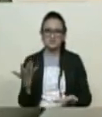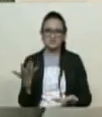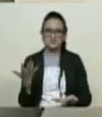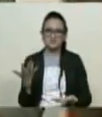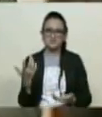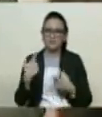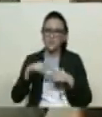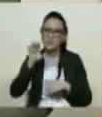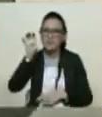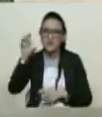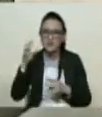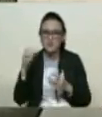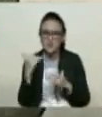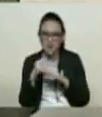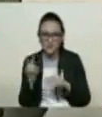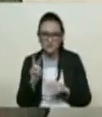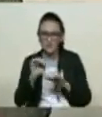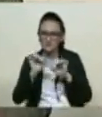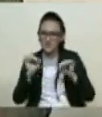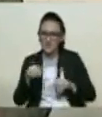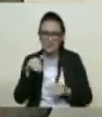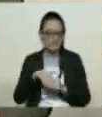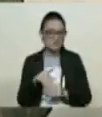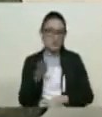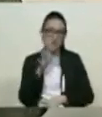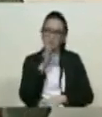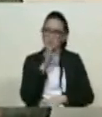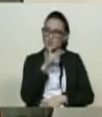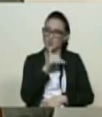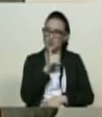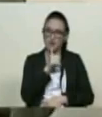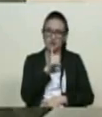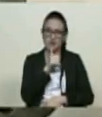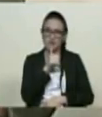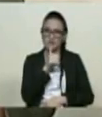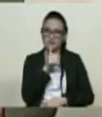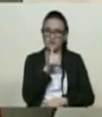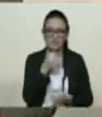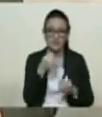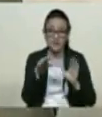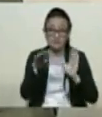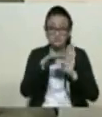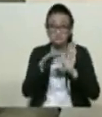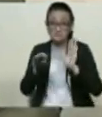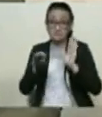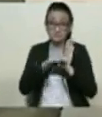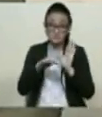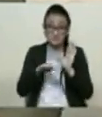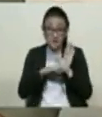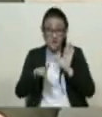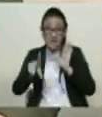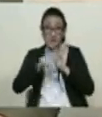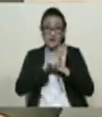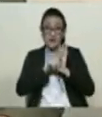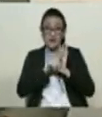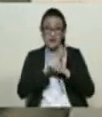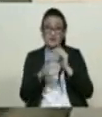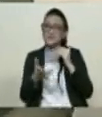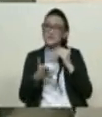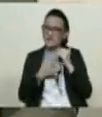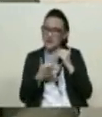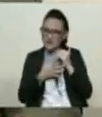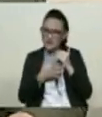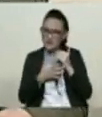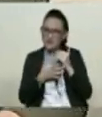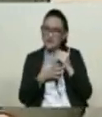pueden buscar y no van a encontrar ningún país donde se brinden las garantías técnicas que brinda